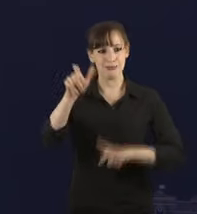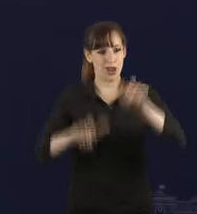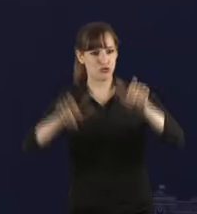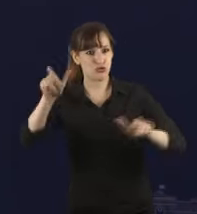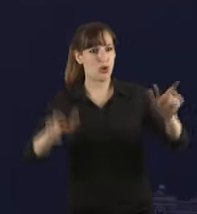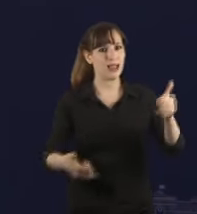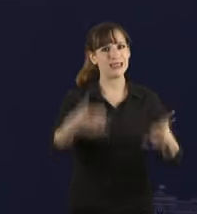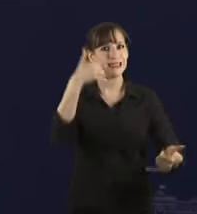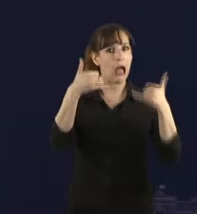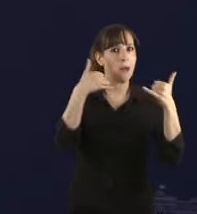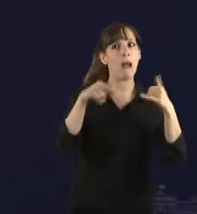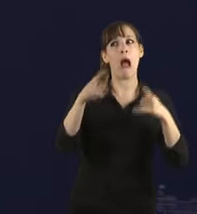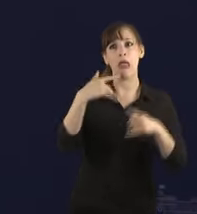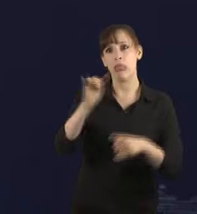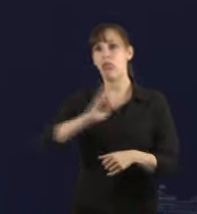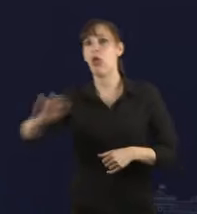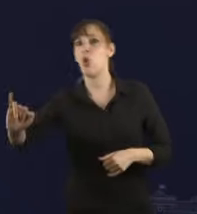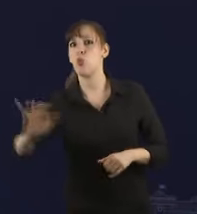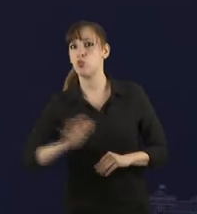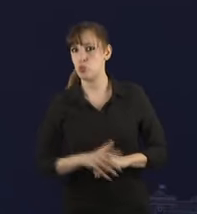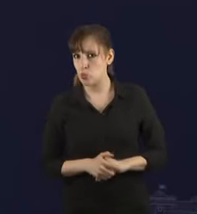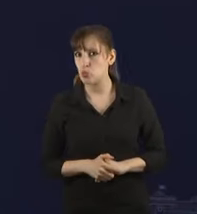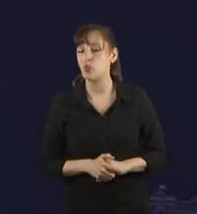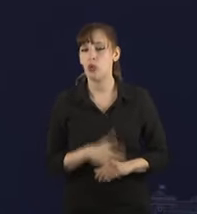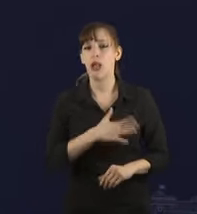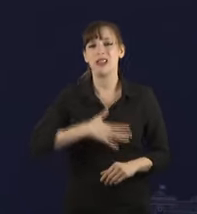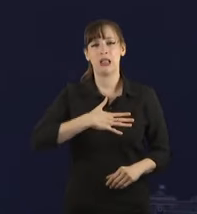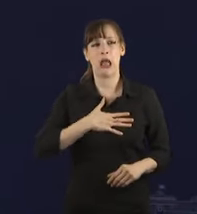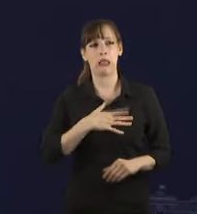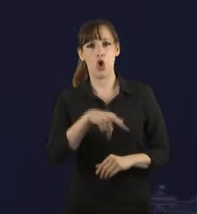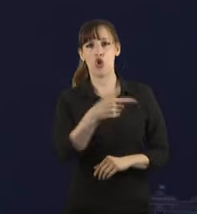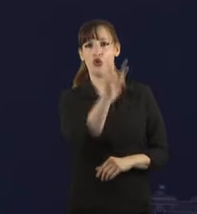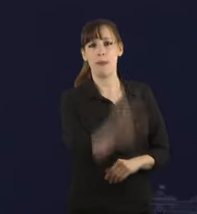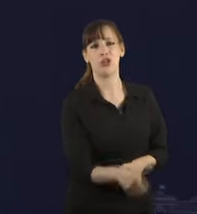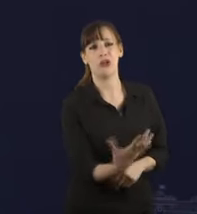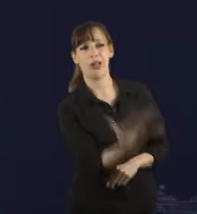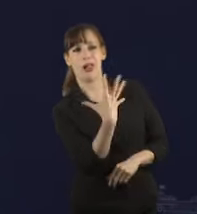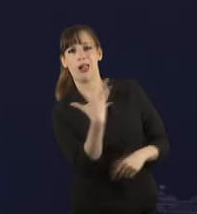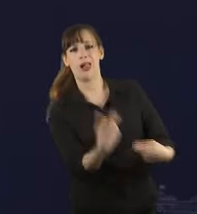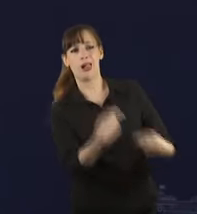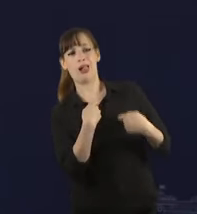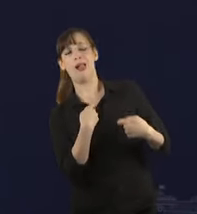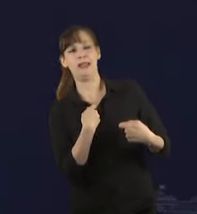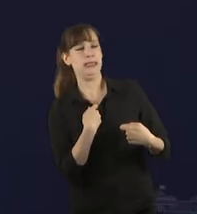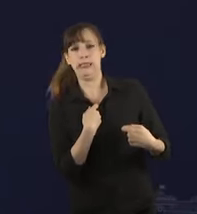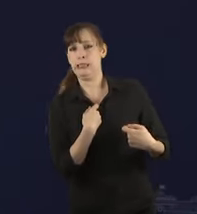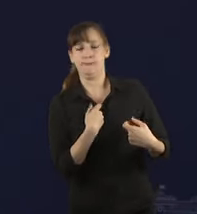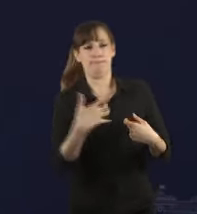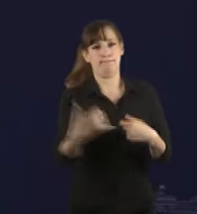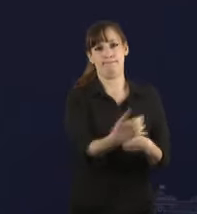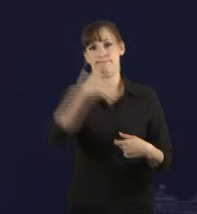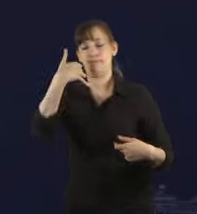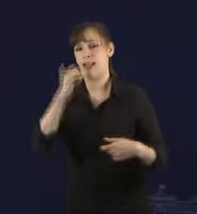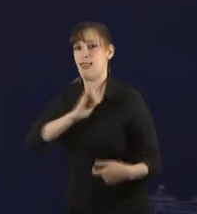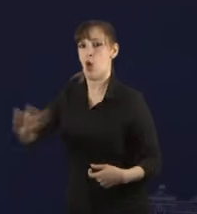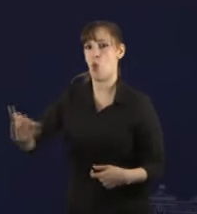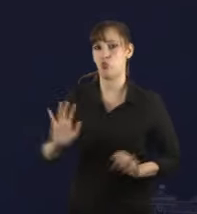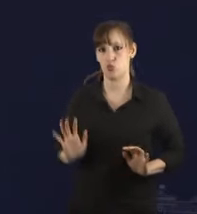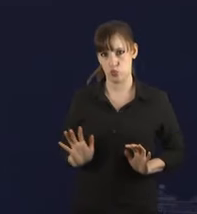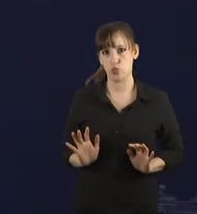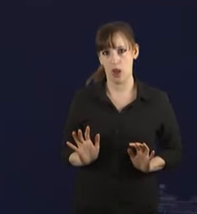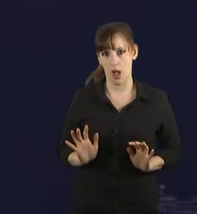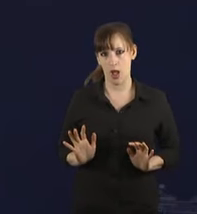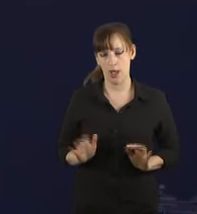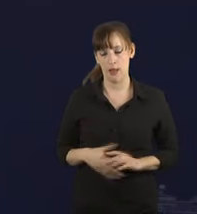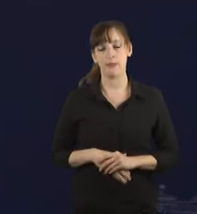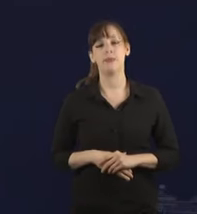aquellos que se sientan amenazados amedrentados o que reciban algún